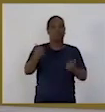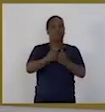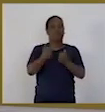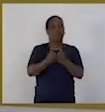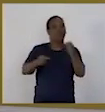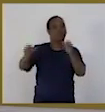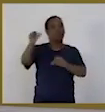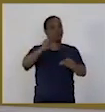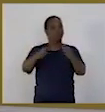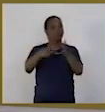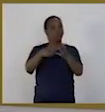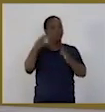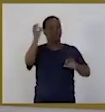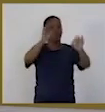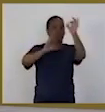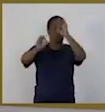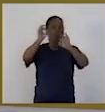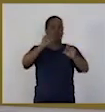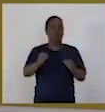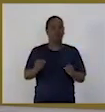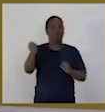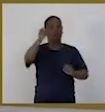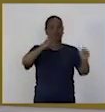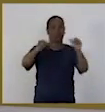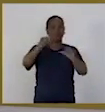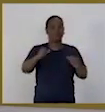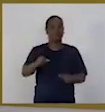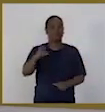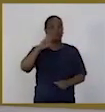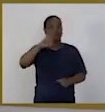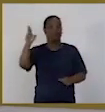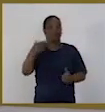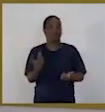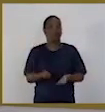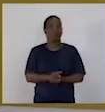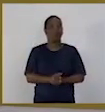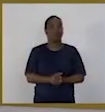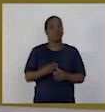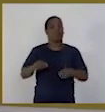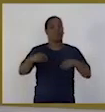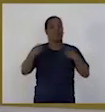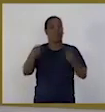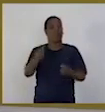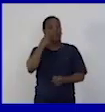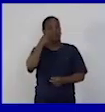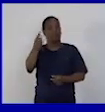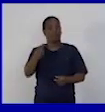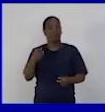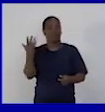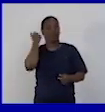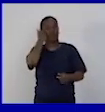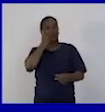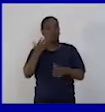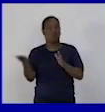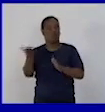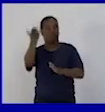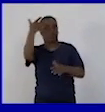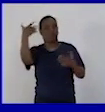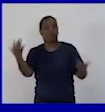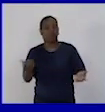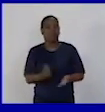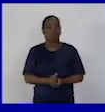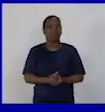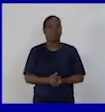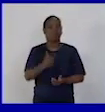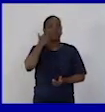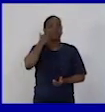entre las partículas de las sustancias reaccionantes, nos daríamos cuenta cuál es la que ocurre a mayor velocidad. En este caso, viéndolo,